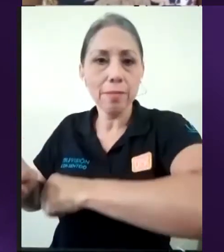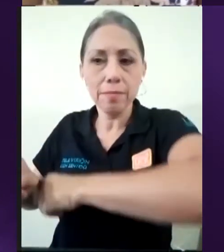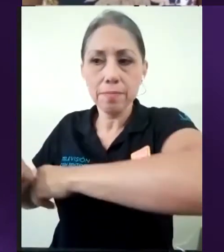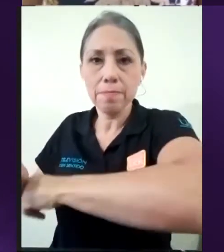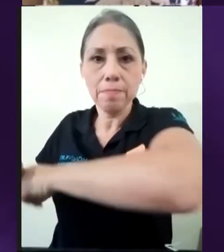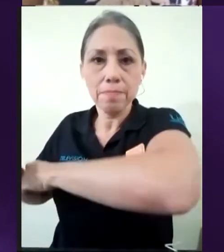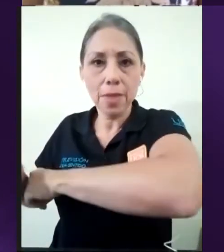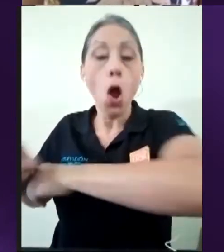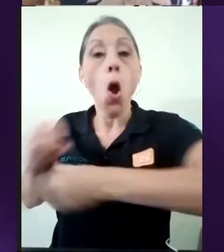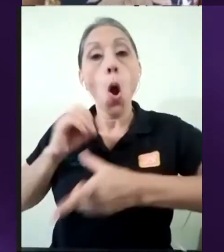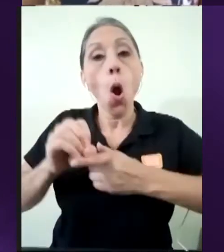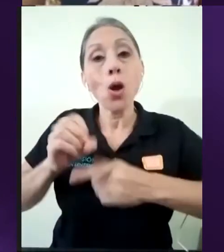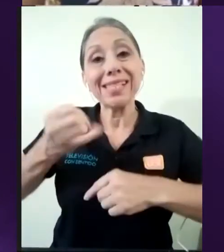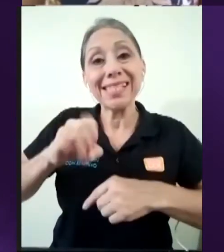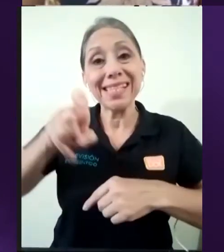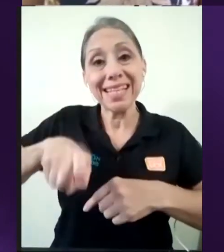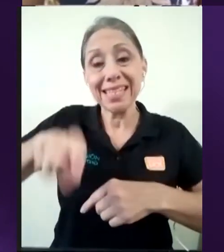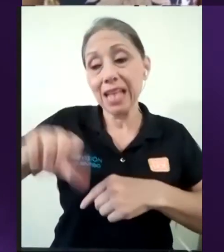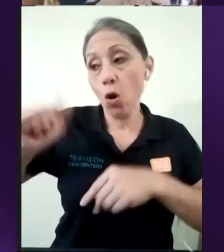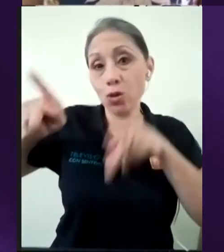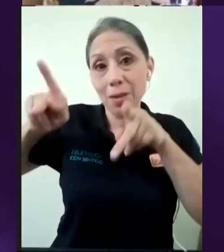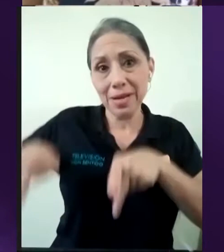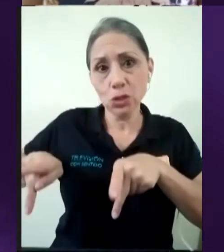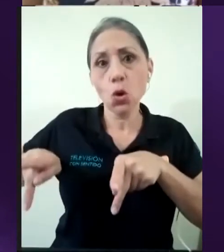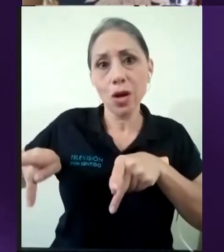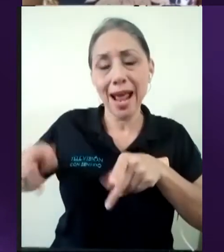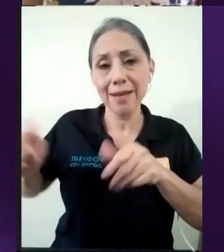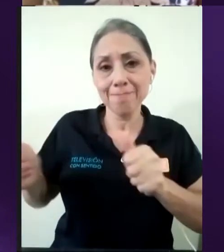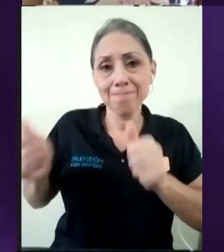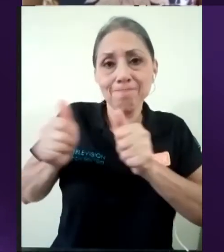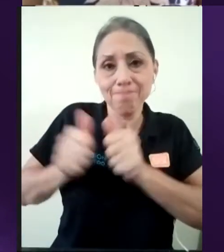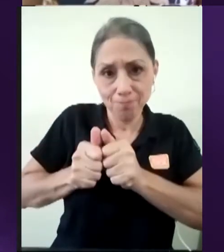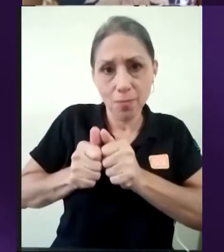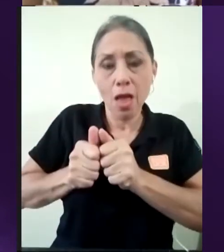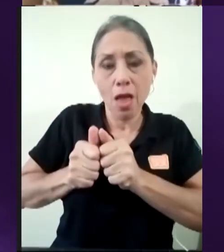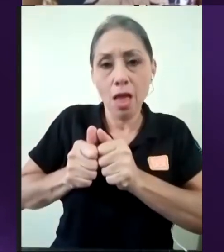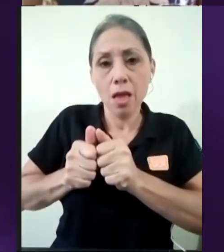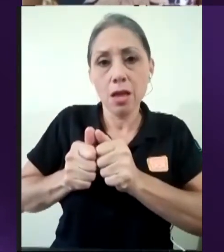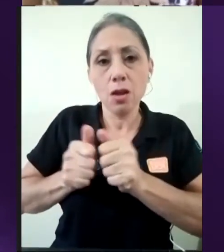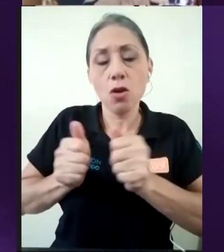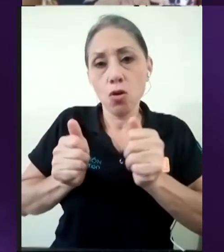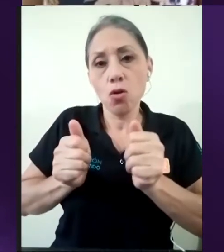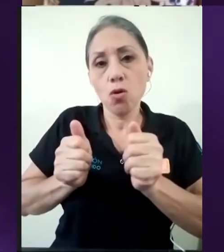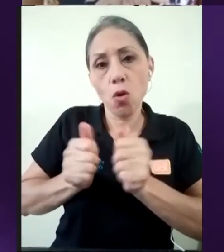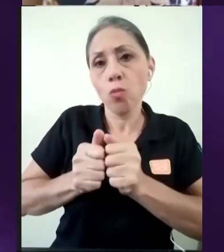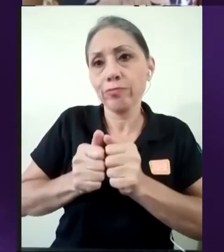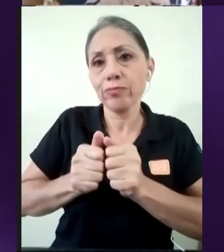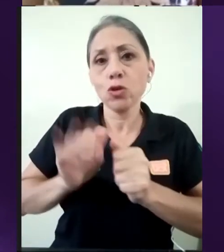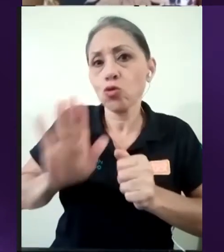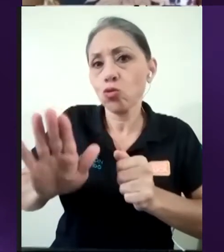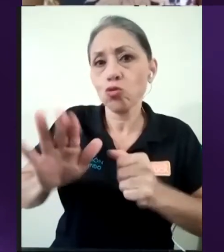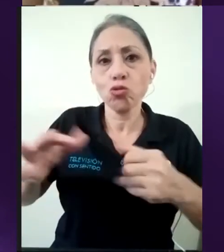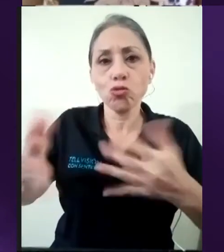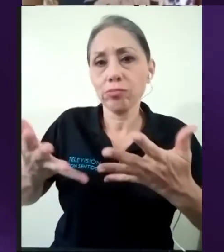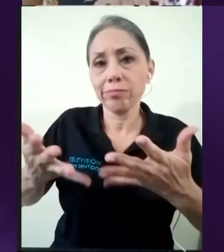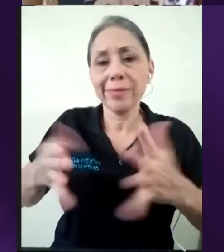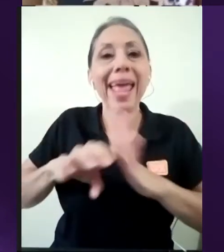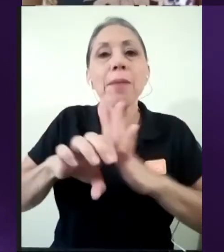hacerlo desde sus pertenencias, como es la blusa o la camisa,